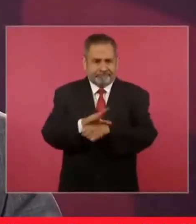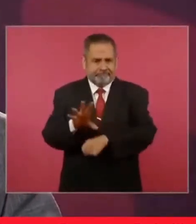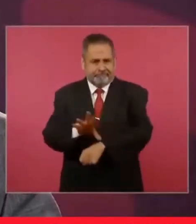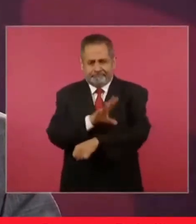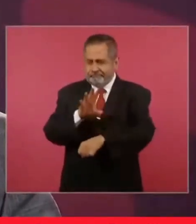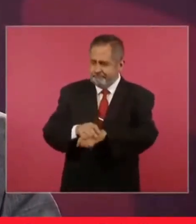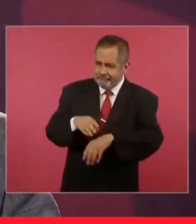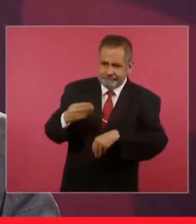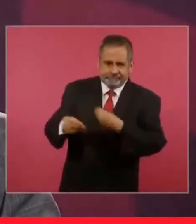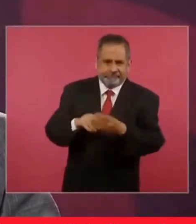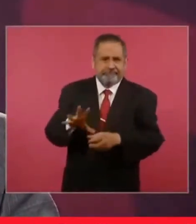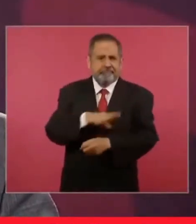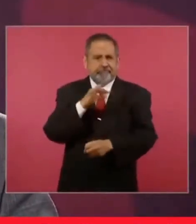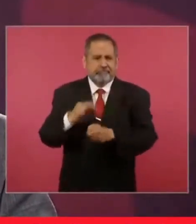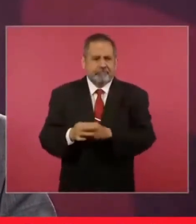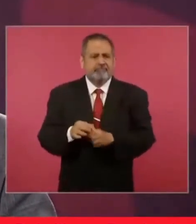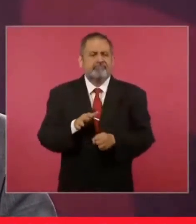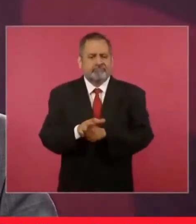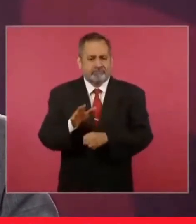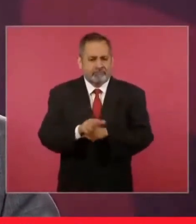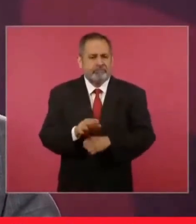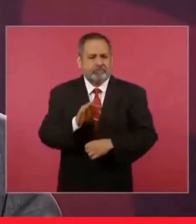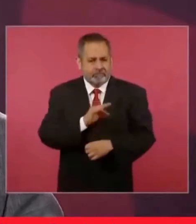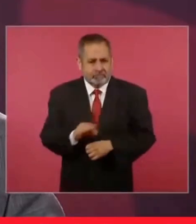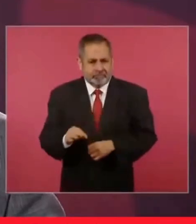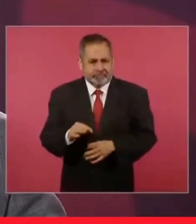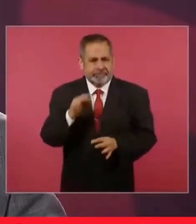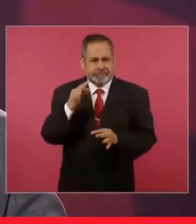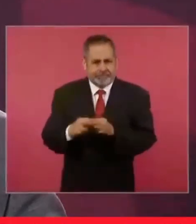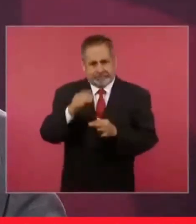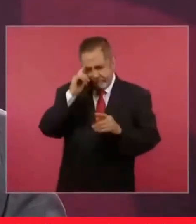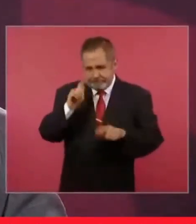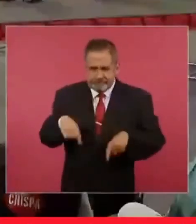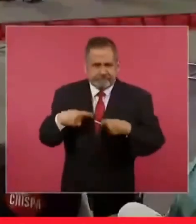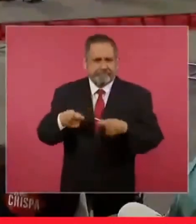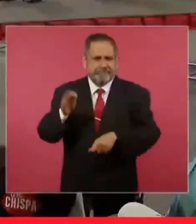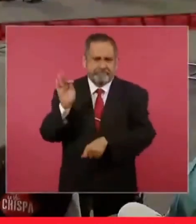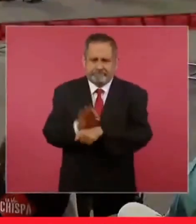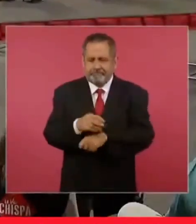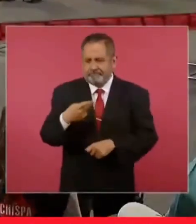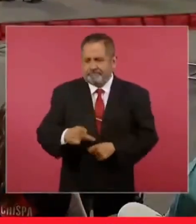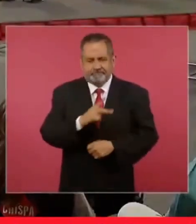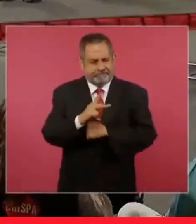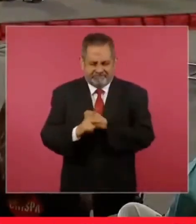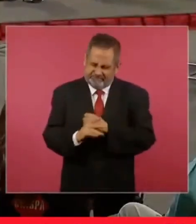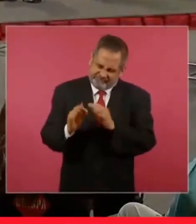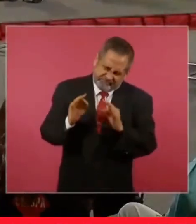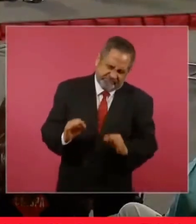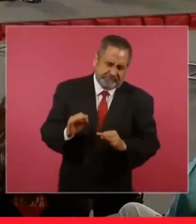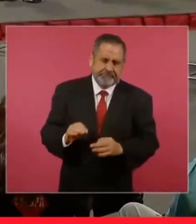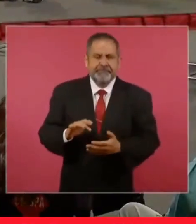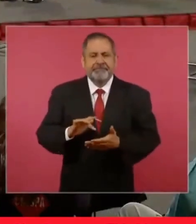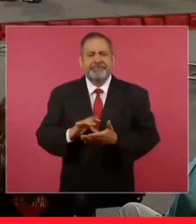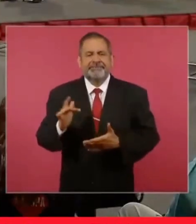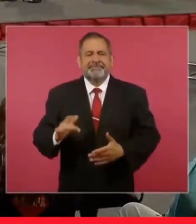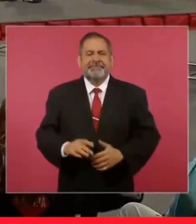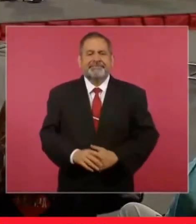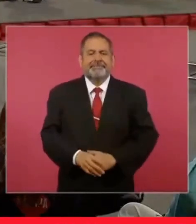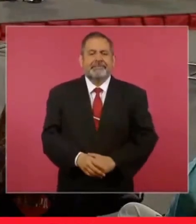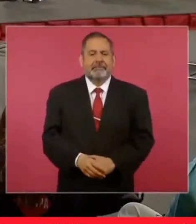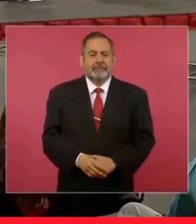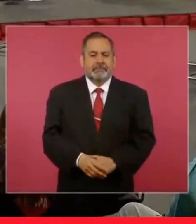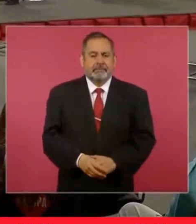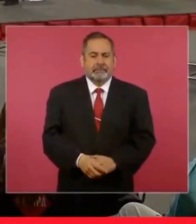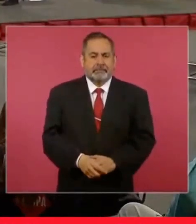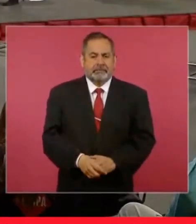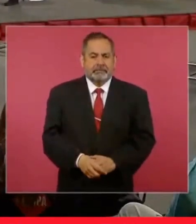la energía eléctrica en tarifas asequibles y que puedan garantizar bienestar a este país. Muchísimas gracias. No sé,